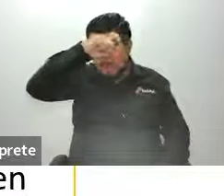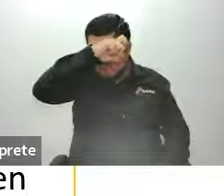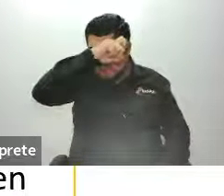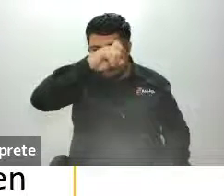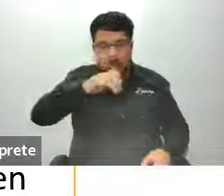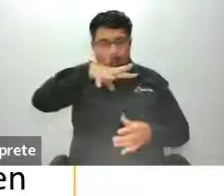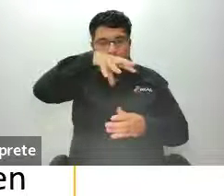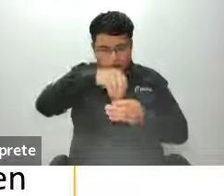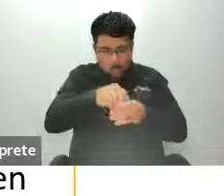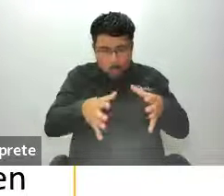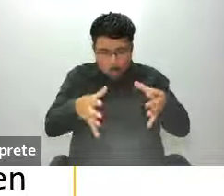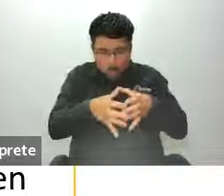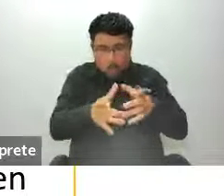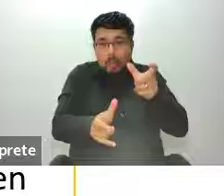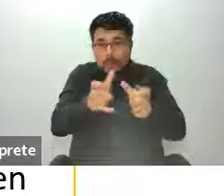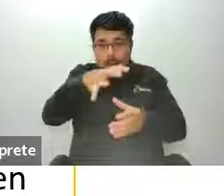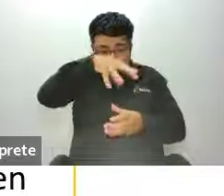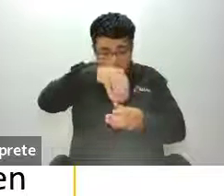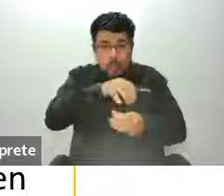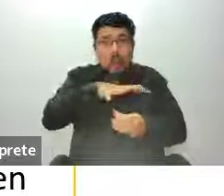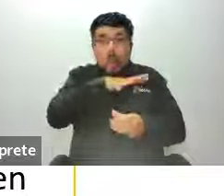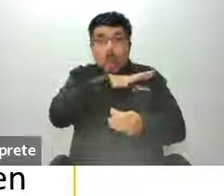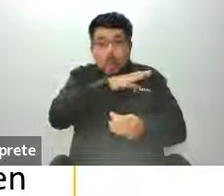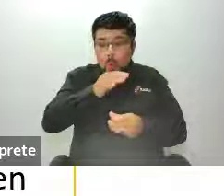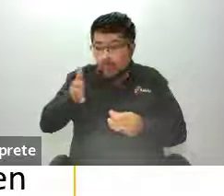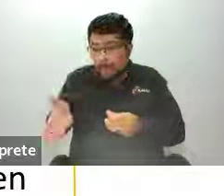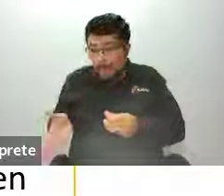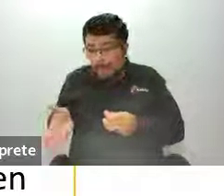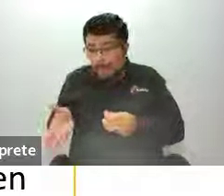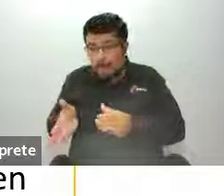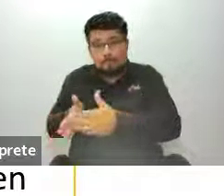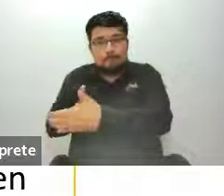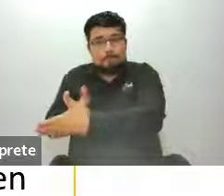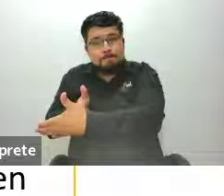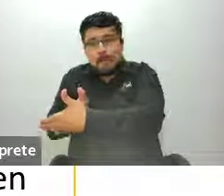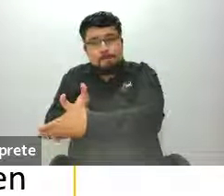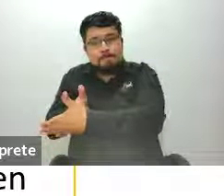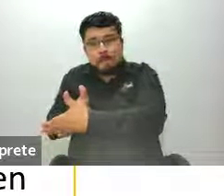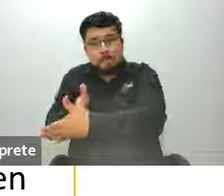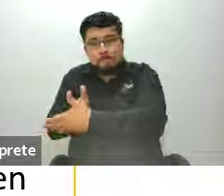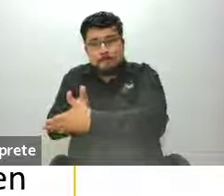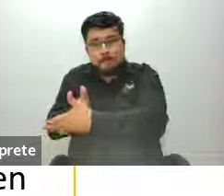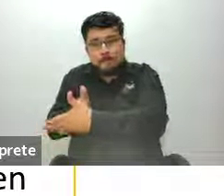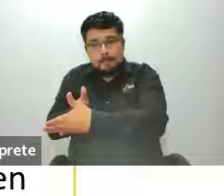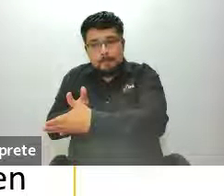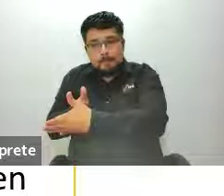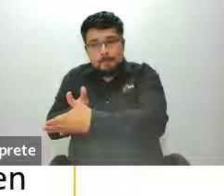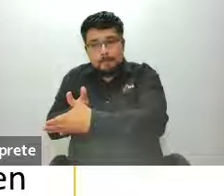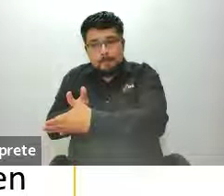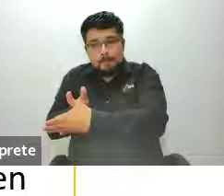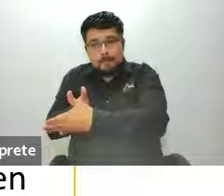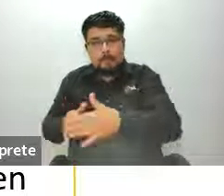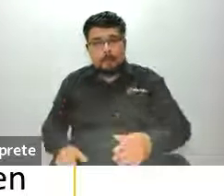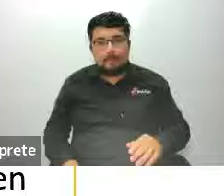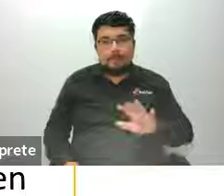personas. Por tanto, podría tener, al ser esa